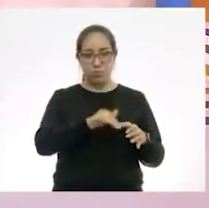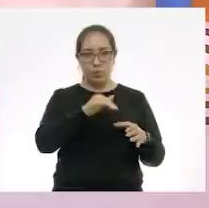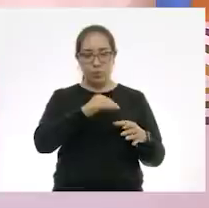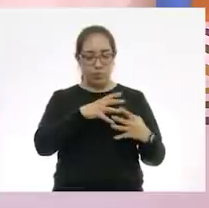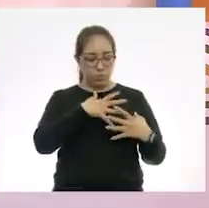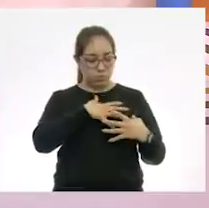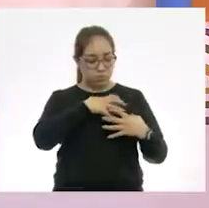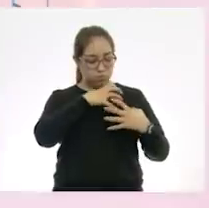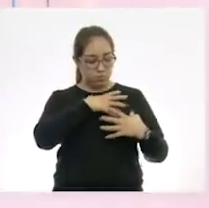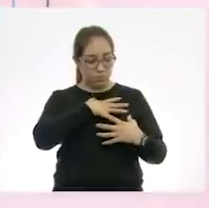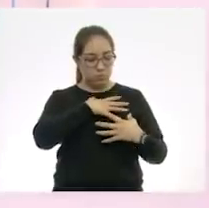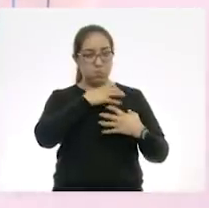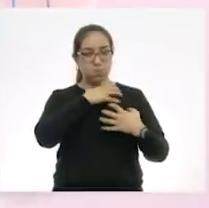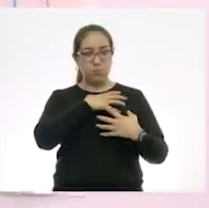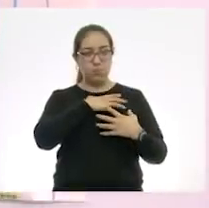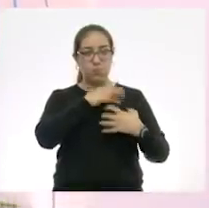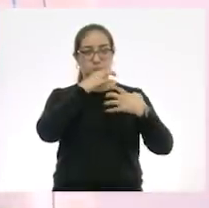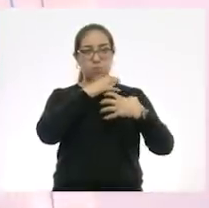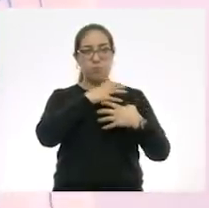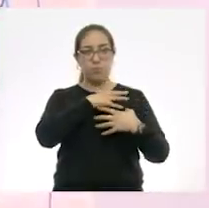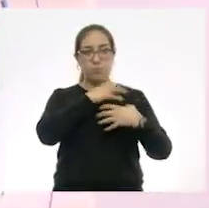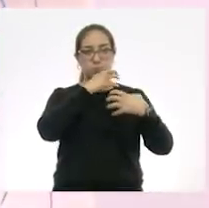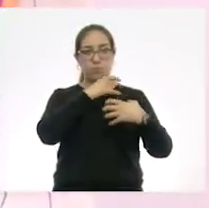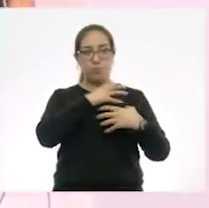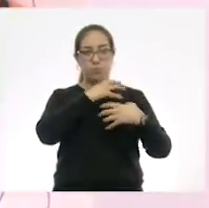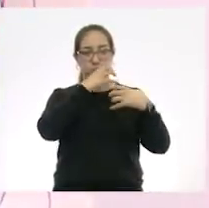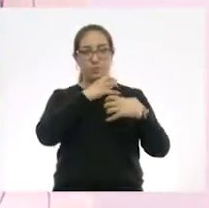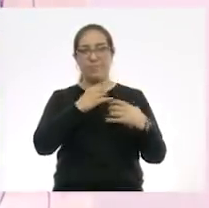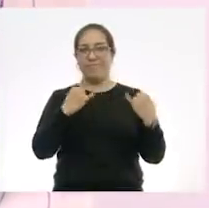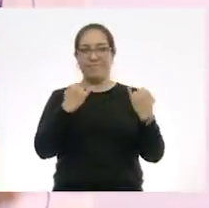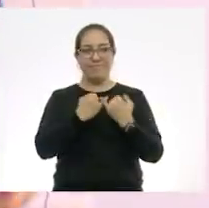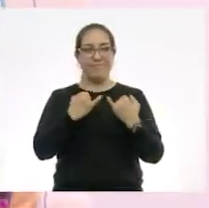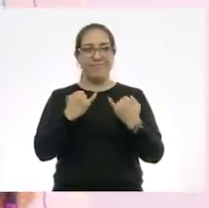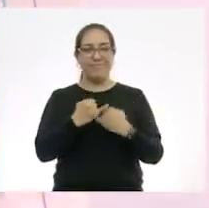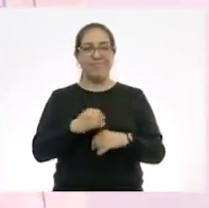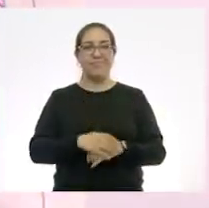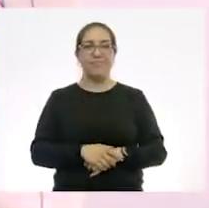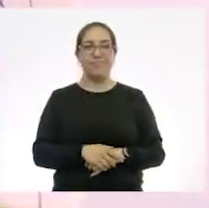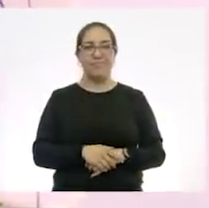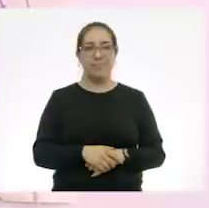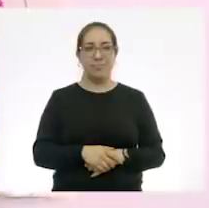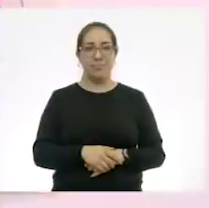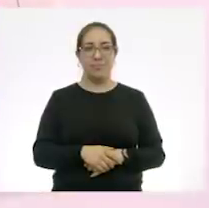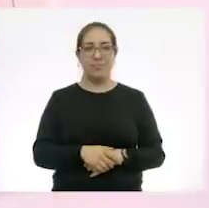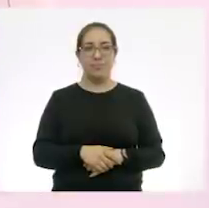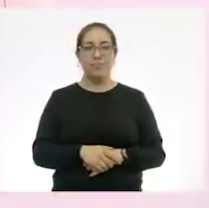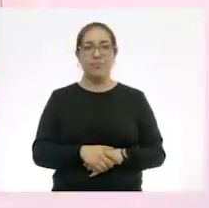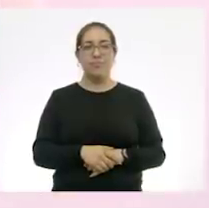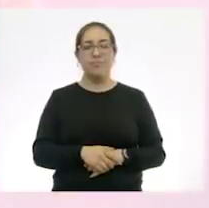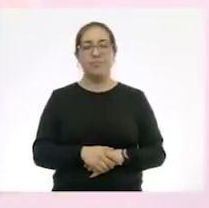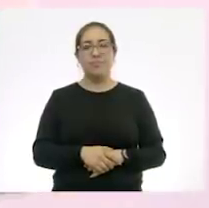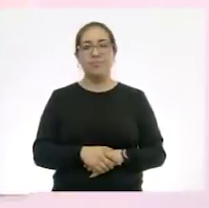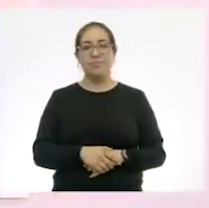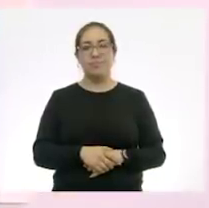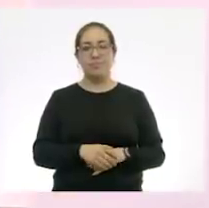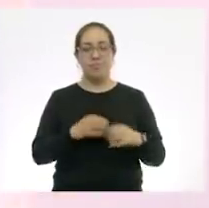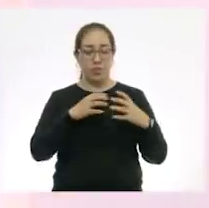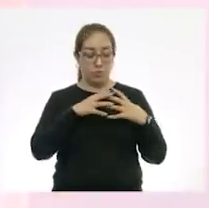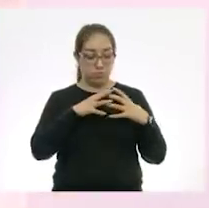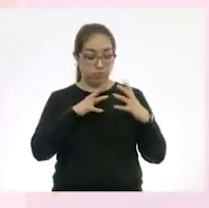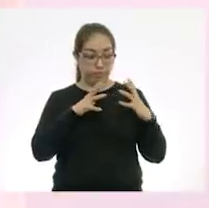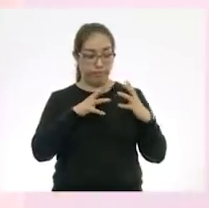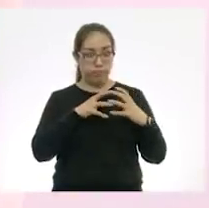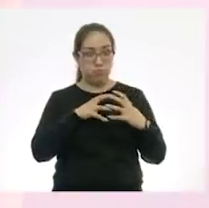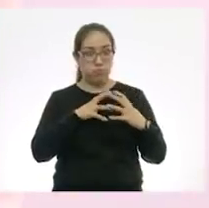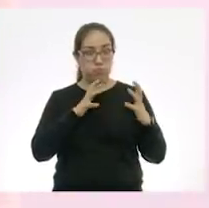y entonces hace el corazón, hace así, ¿verdad? Se abre y se cierra y es